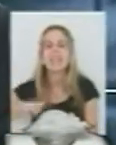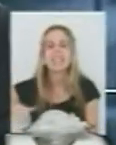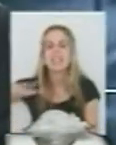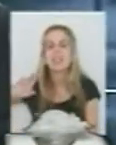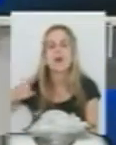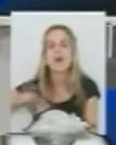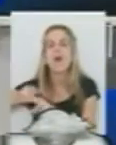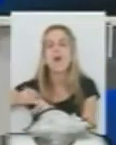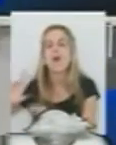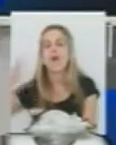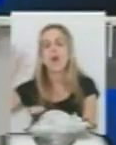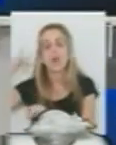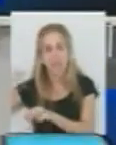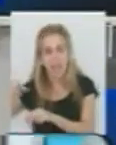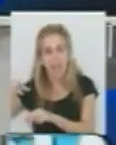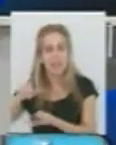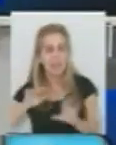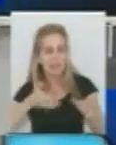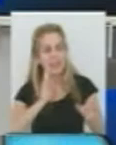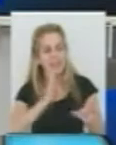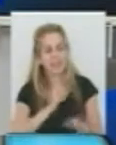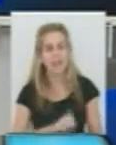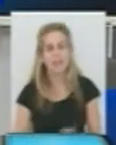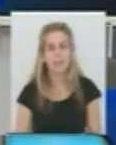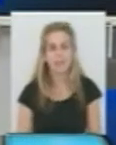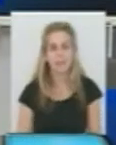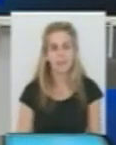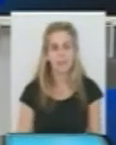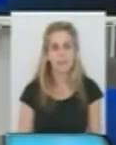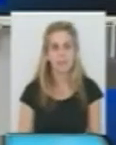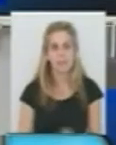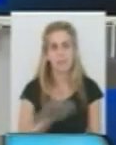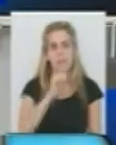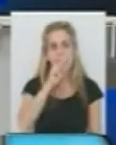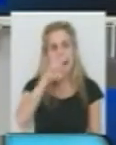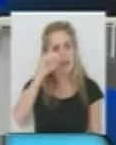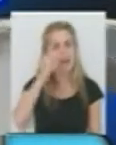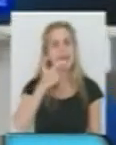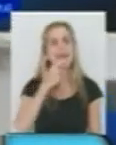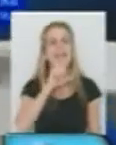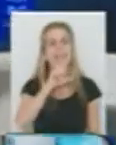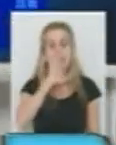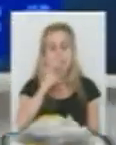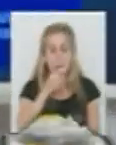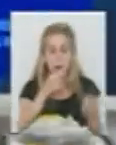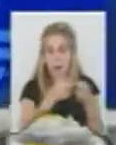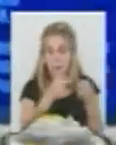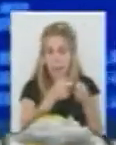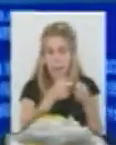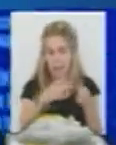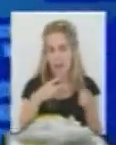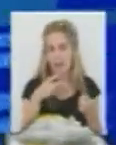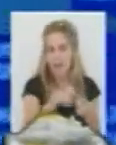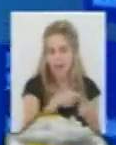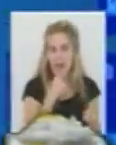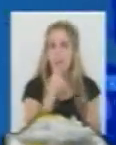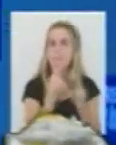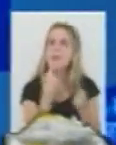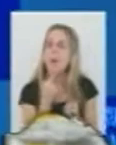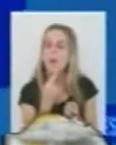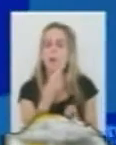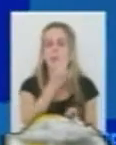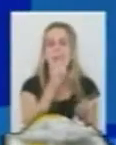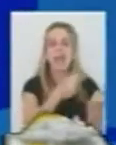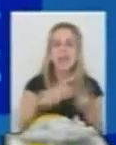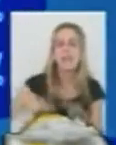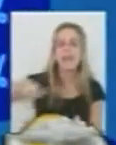Ay, me contesta. Bueno, Aresco, Aurelio, es la misma empresa... la hizo por distritos. Está buena la